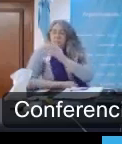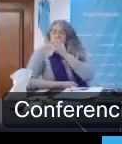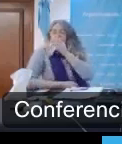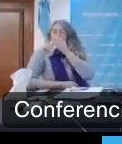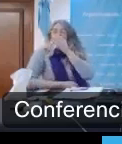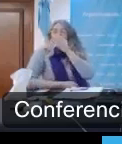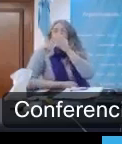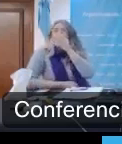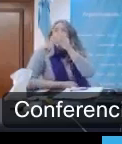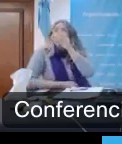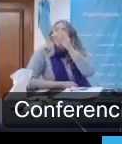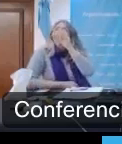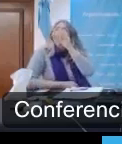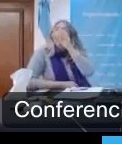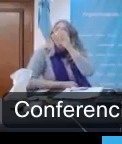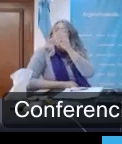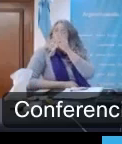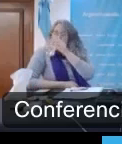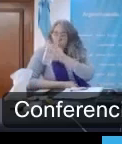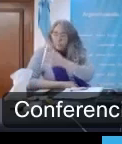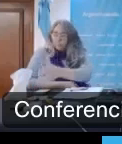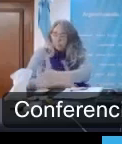la mirada y en relación a los abordajes.